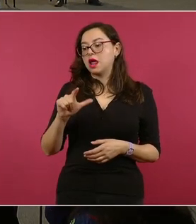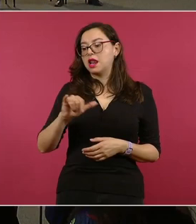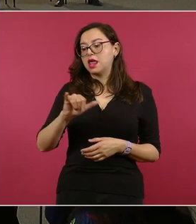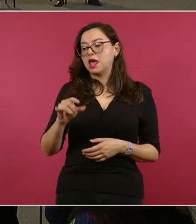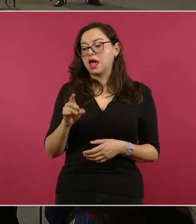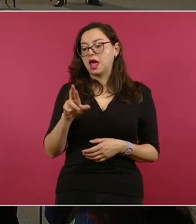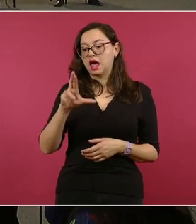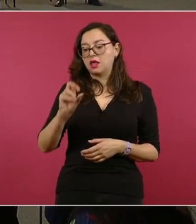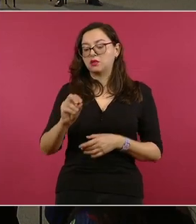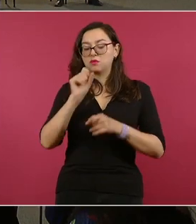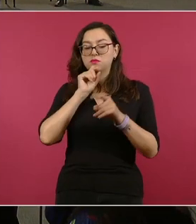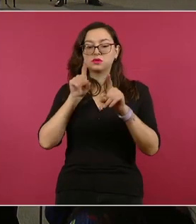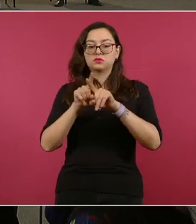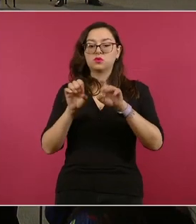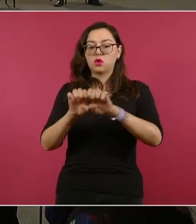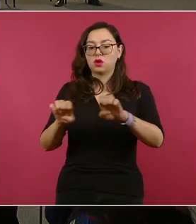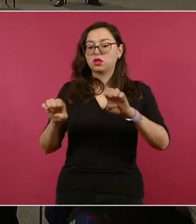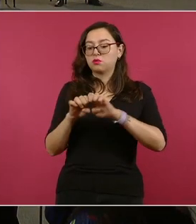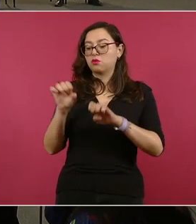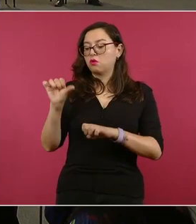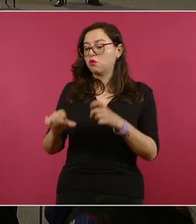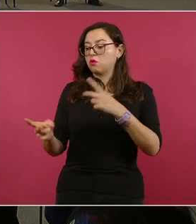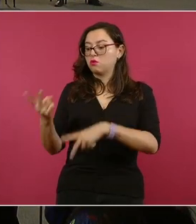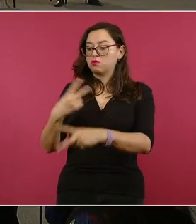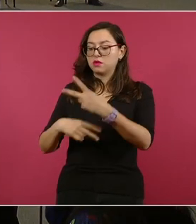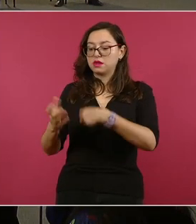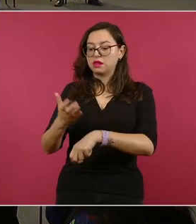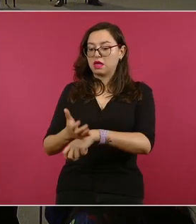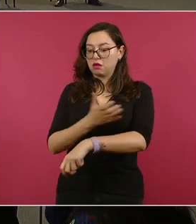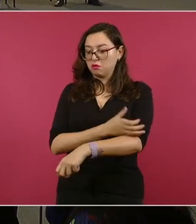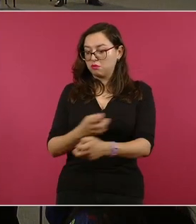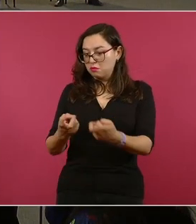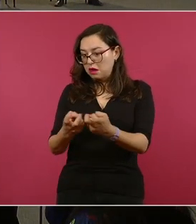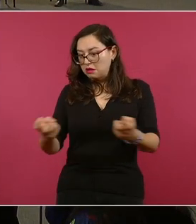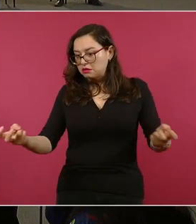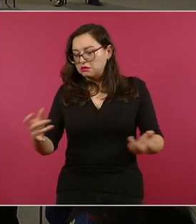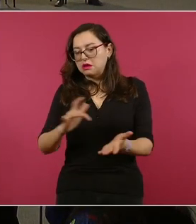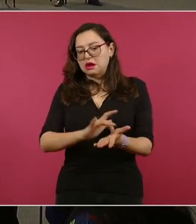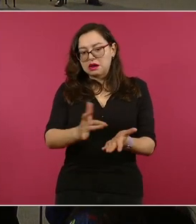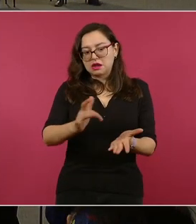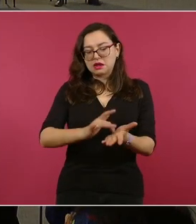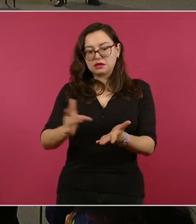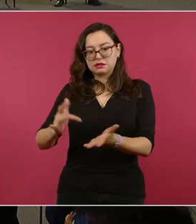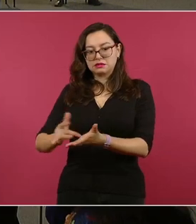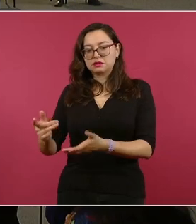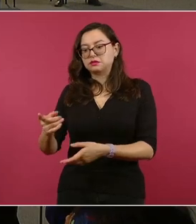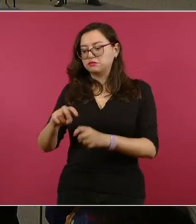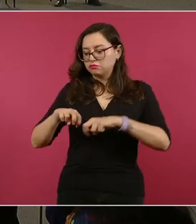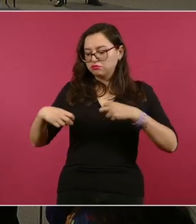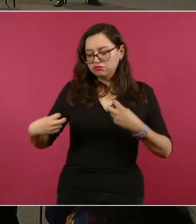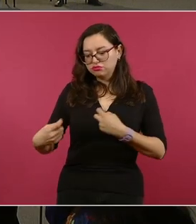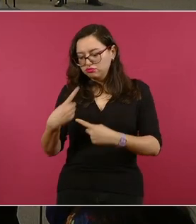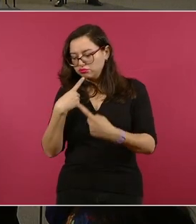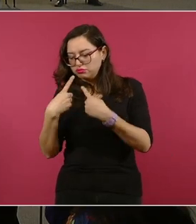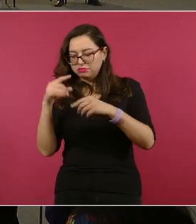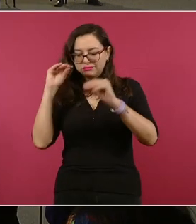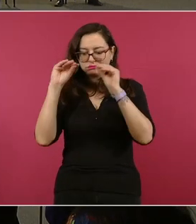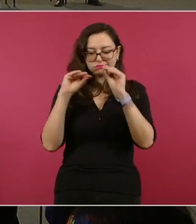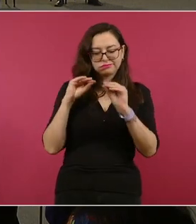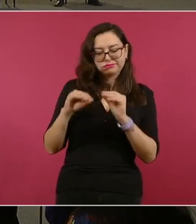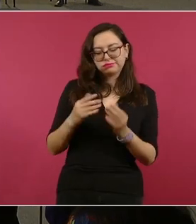equipo fantástico que nos acompaña aquí en la primera fila y que están justamente en esta fotografía, porque ellos fueron los que